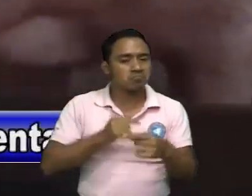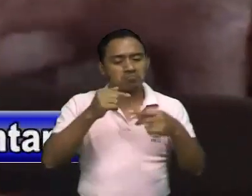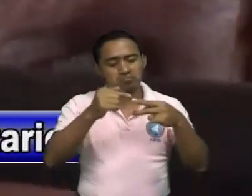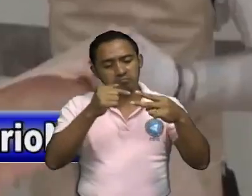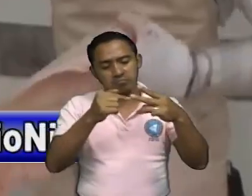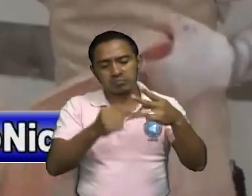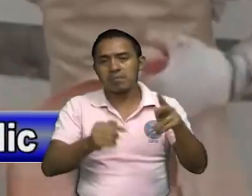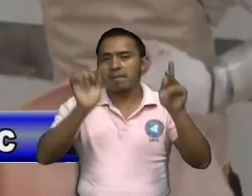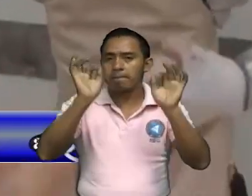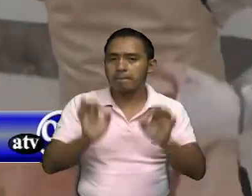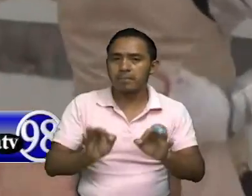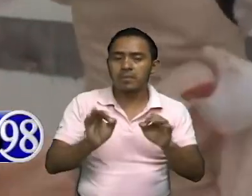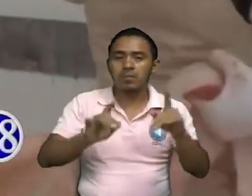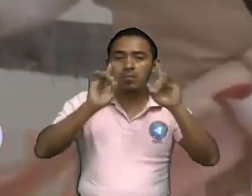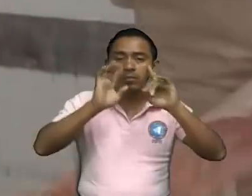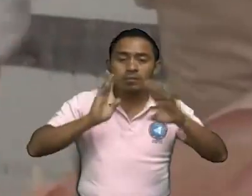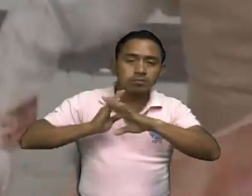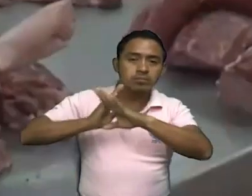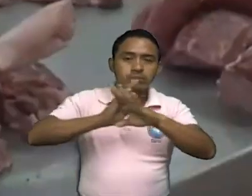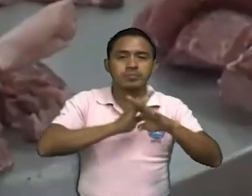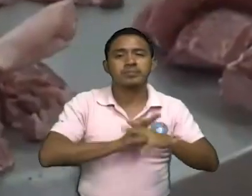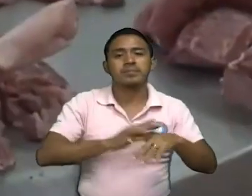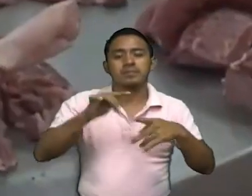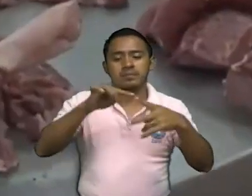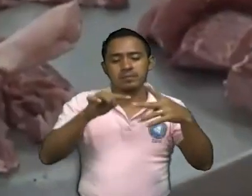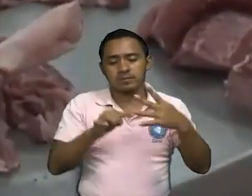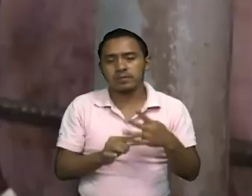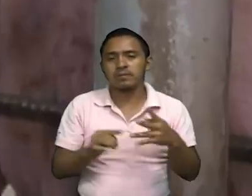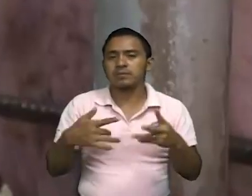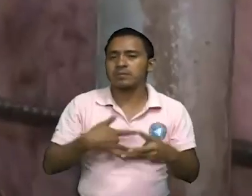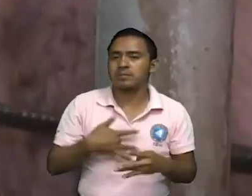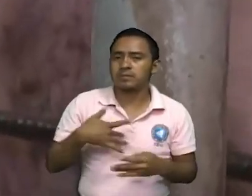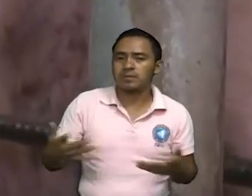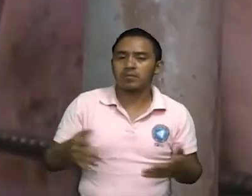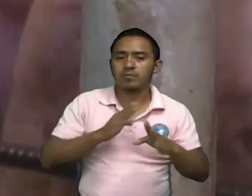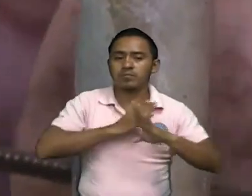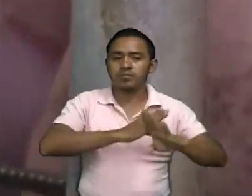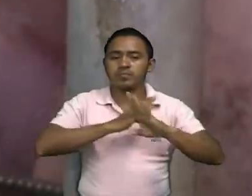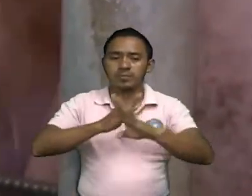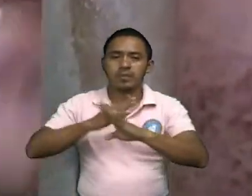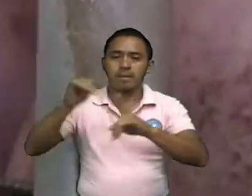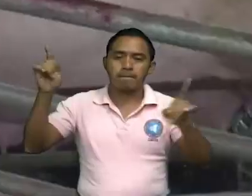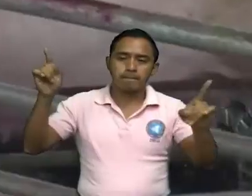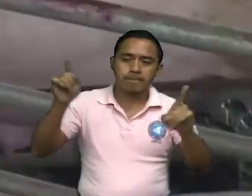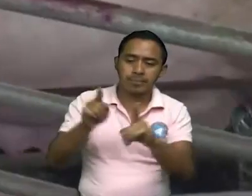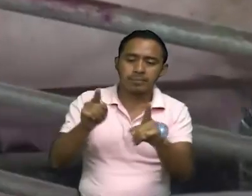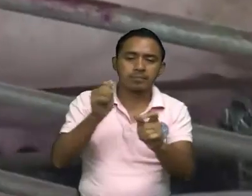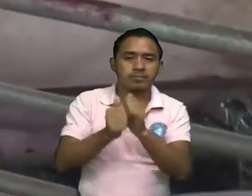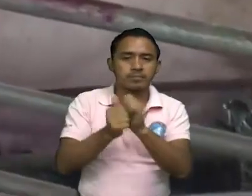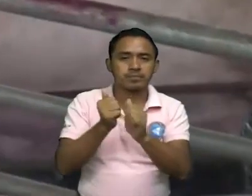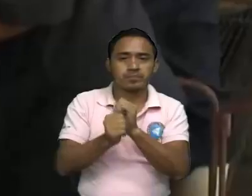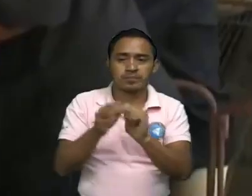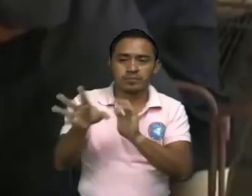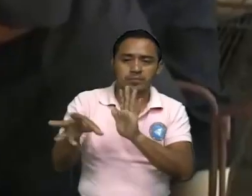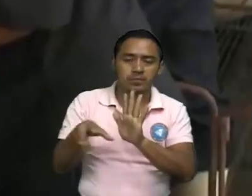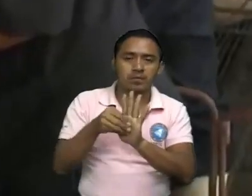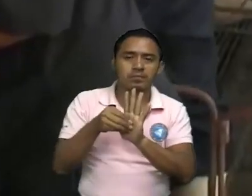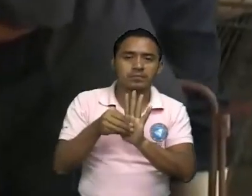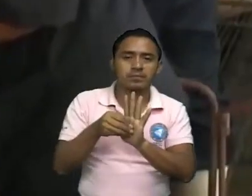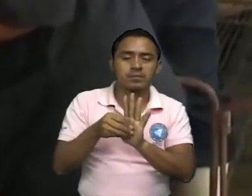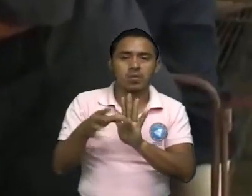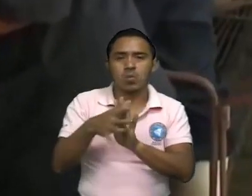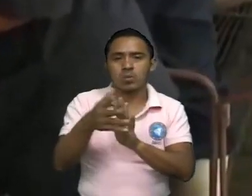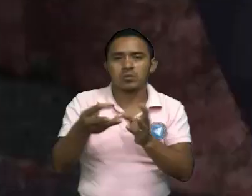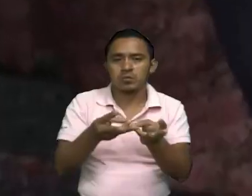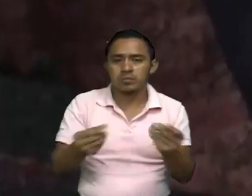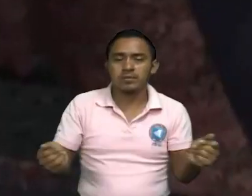medidas mínimas de bioseguridad, elementos necesarios para mitigar o minimizar los riesgos de introducción o diseminación